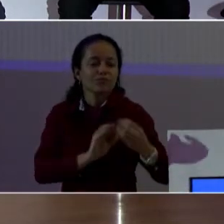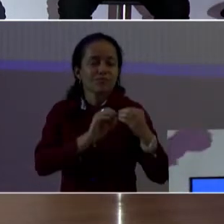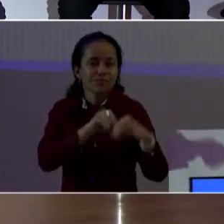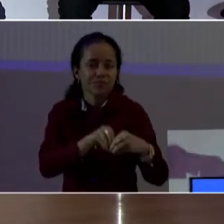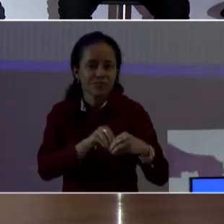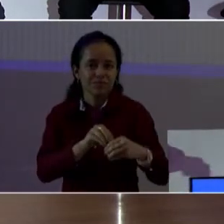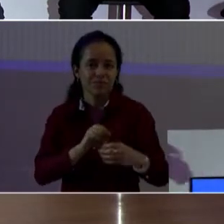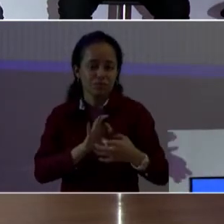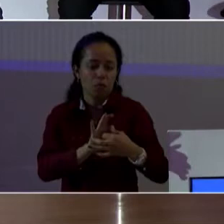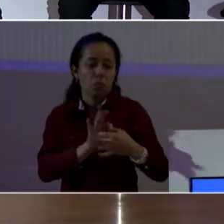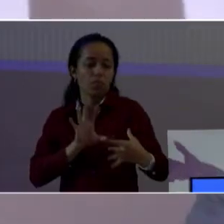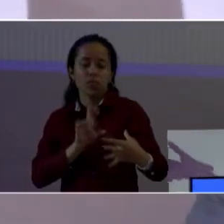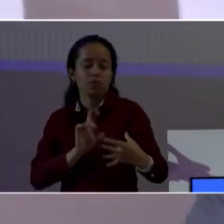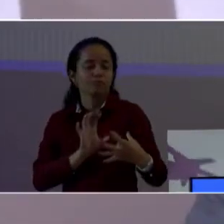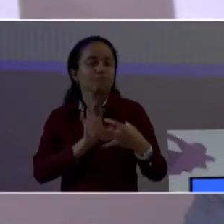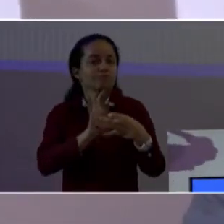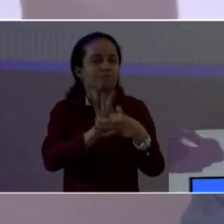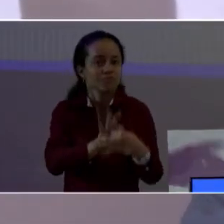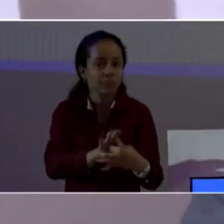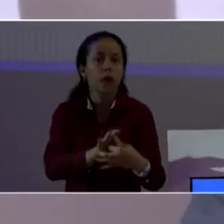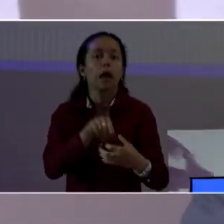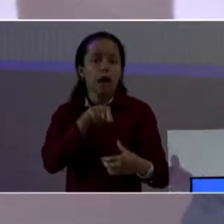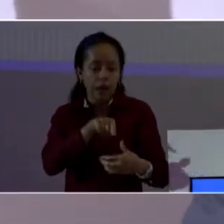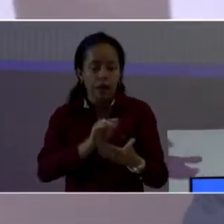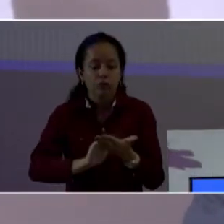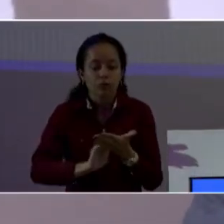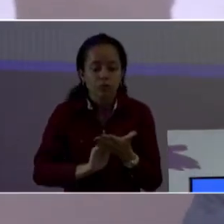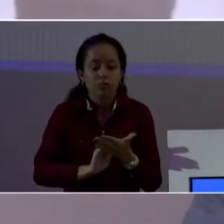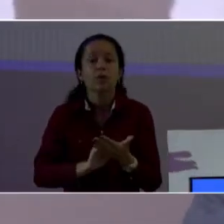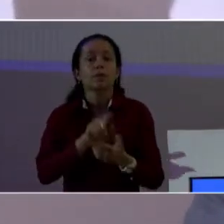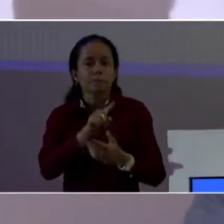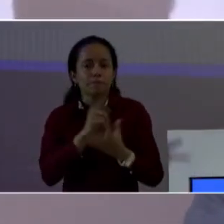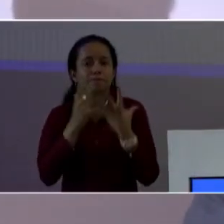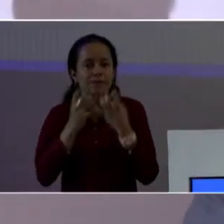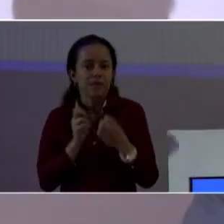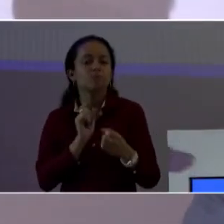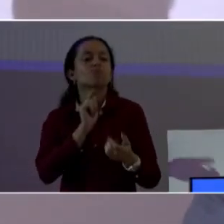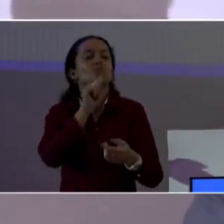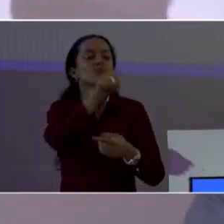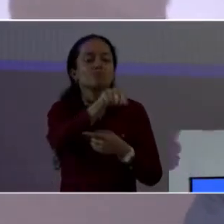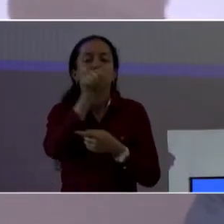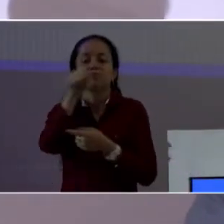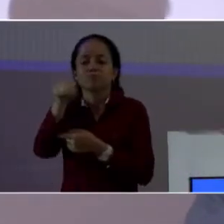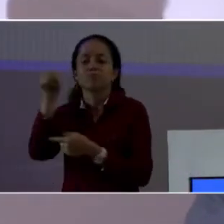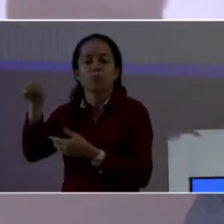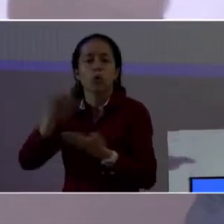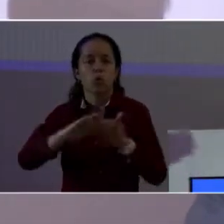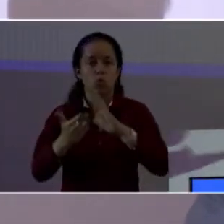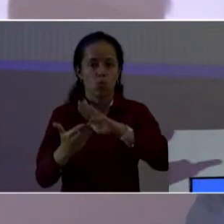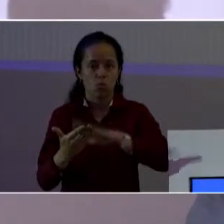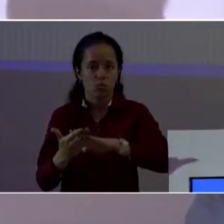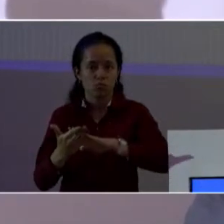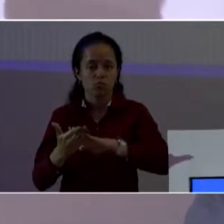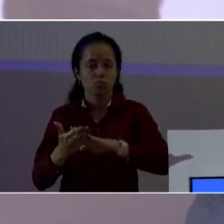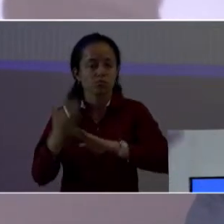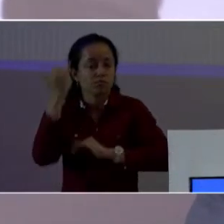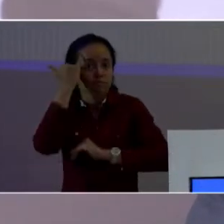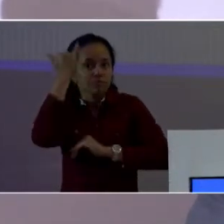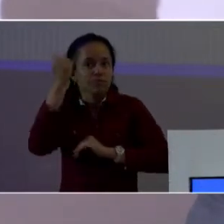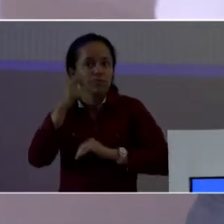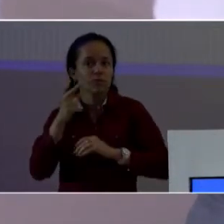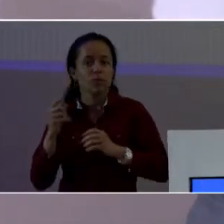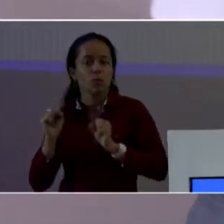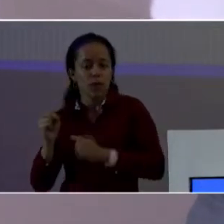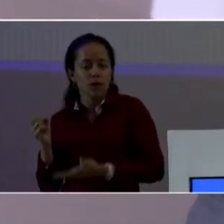lo que no estaba junto. Entonces, el modelo de reincorporación y reintegración comunitaria busca llegar a las comunidades también a través de iniciativas, de una